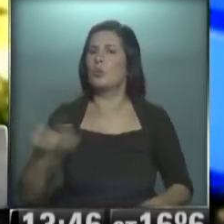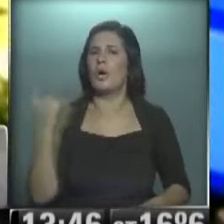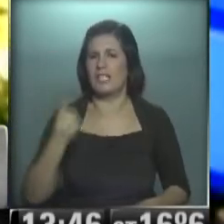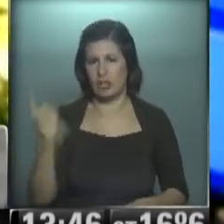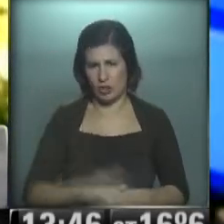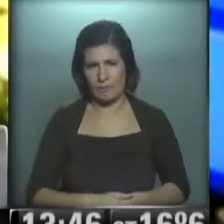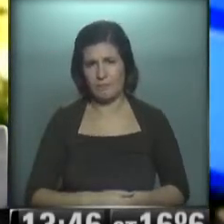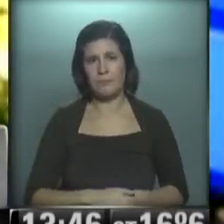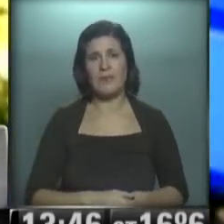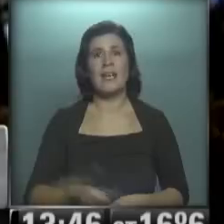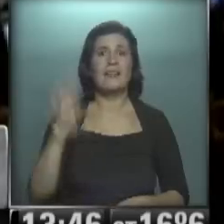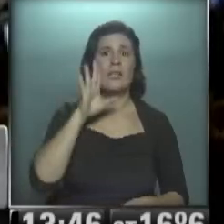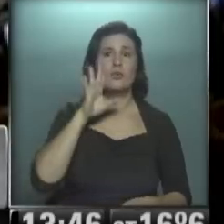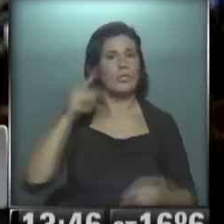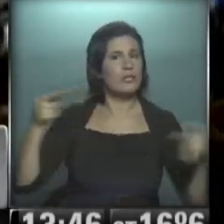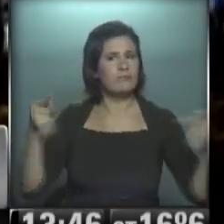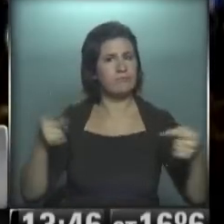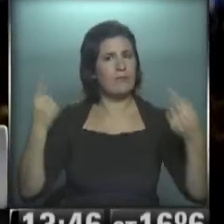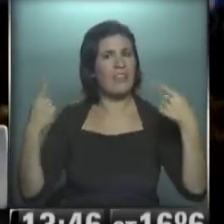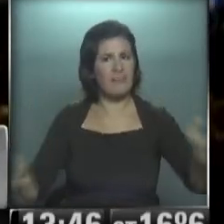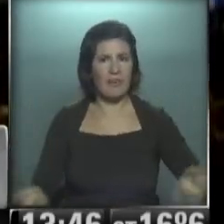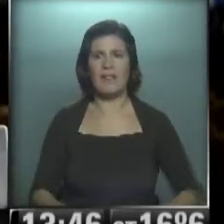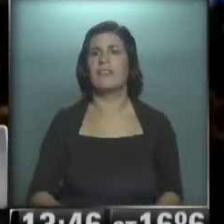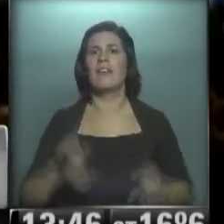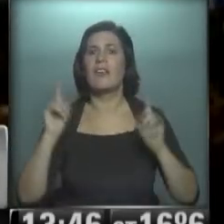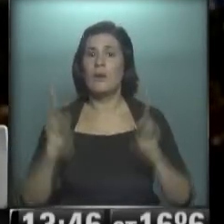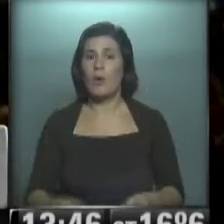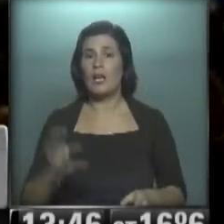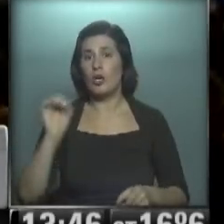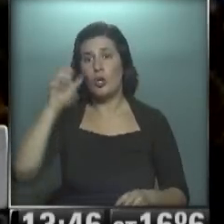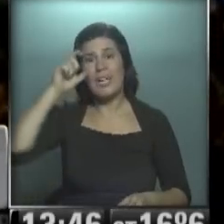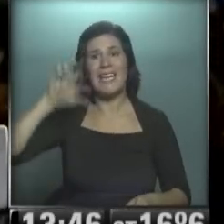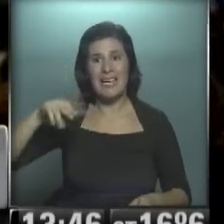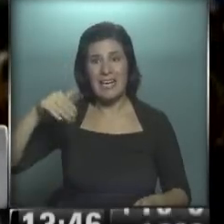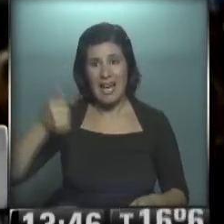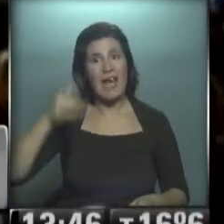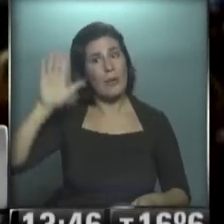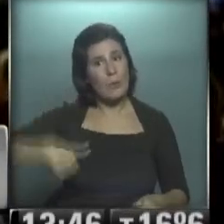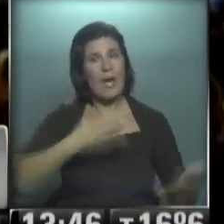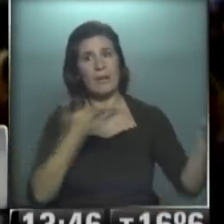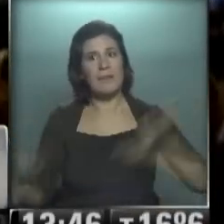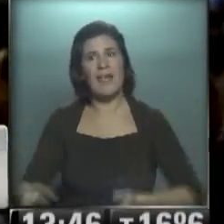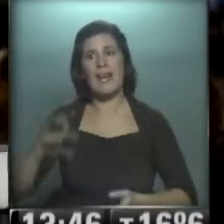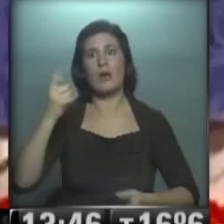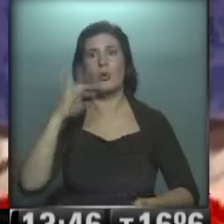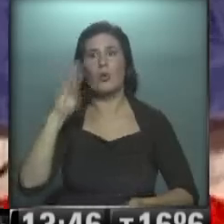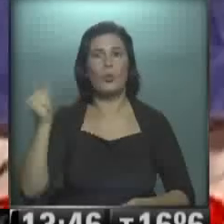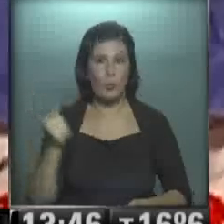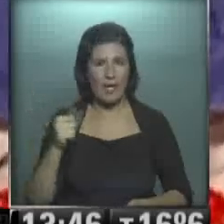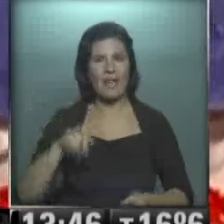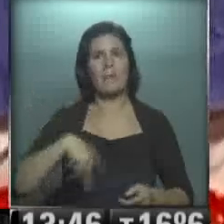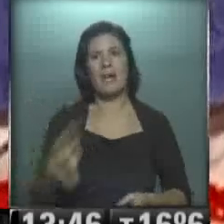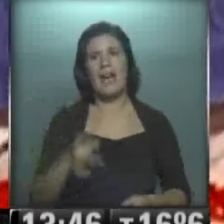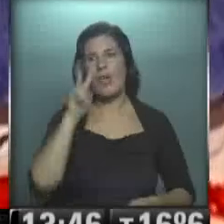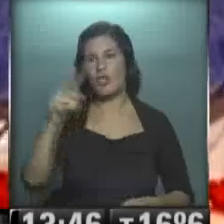Estados Unidos en disidencia, el organismo resolvió invitar a Cuba el próximo encuentro que se desarrollará en el